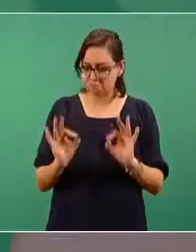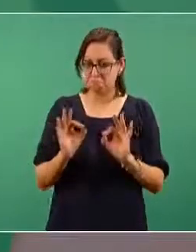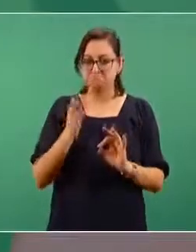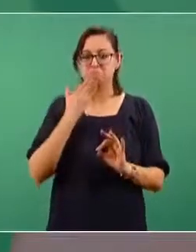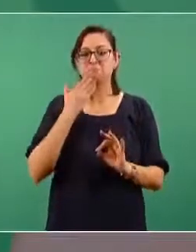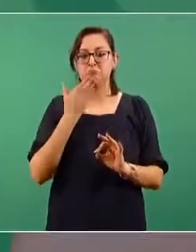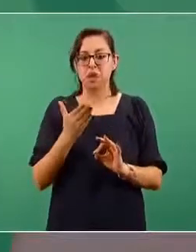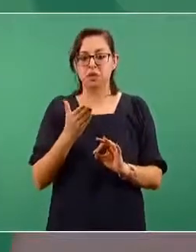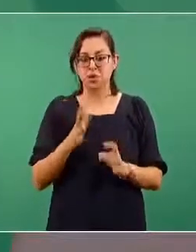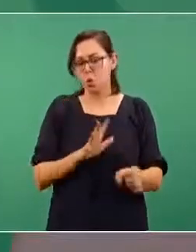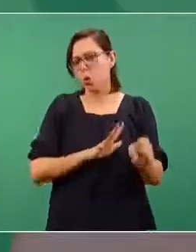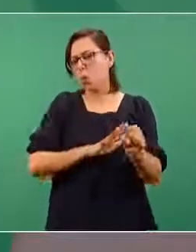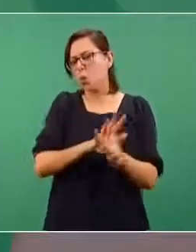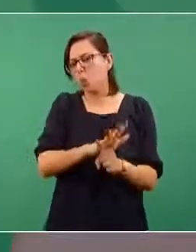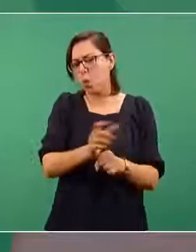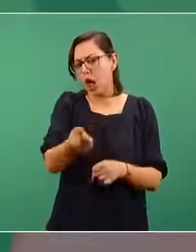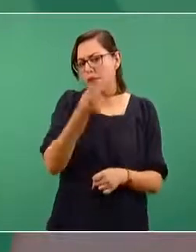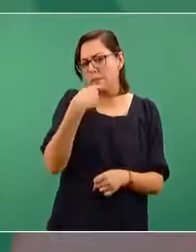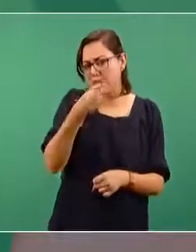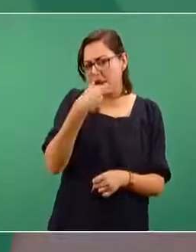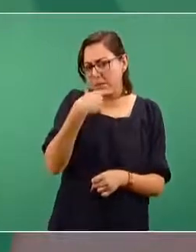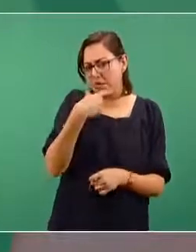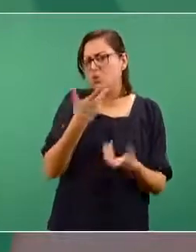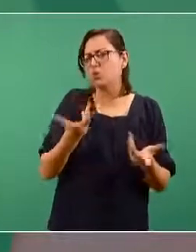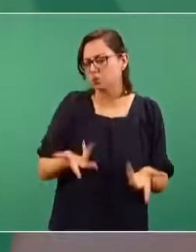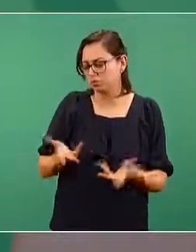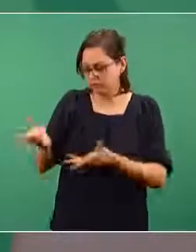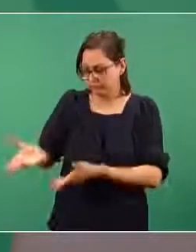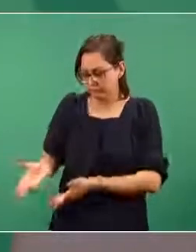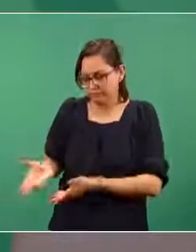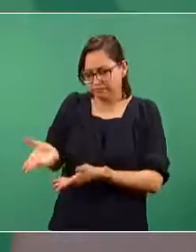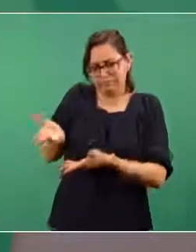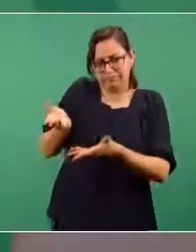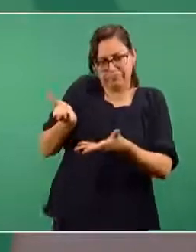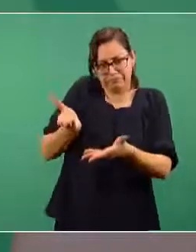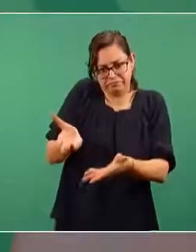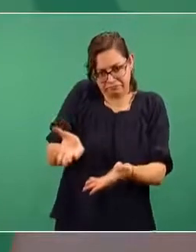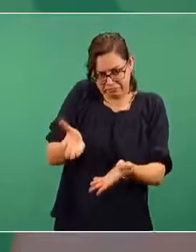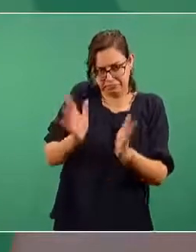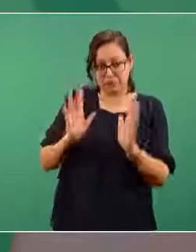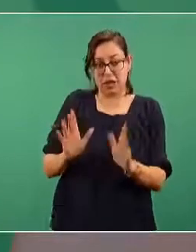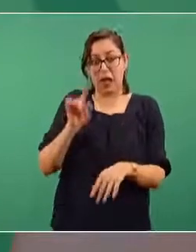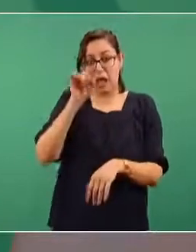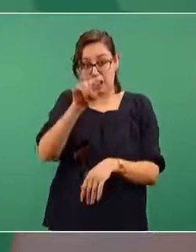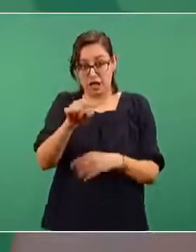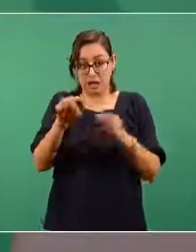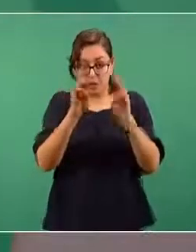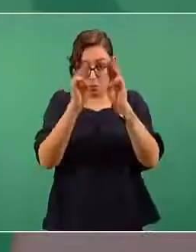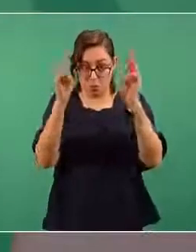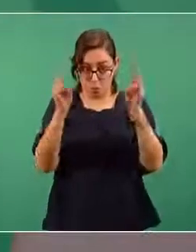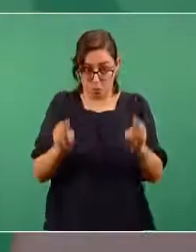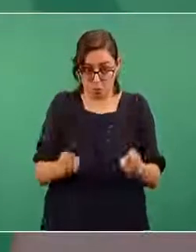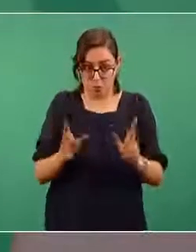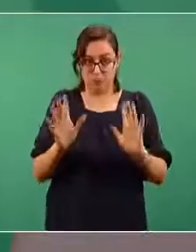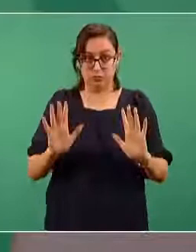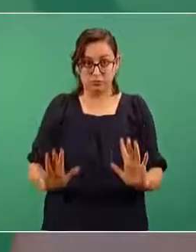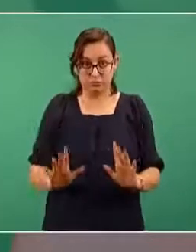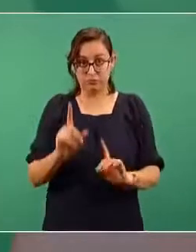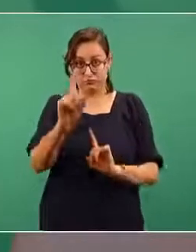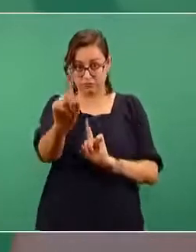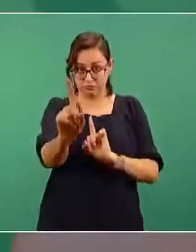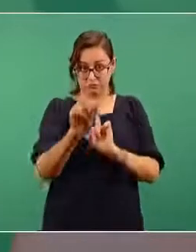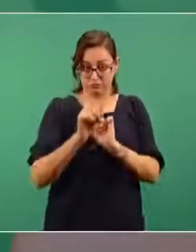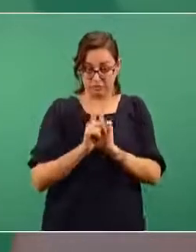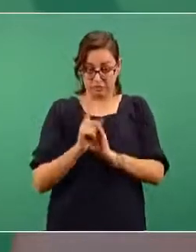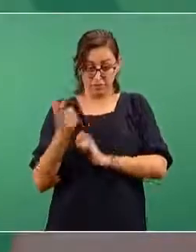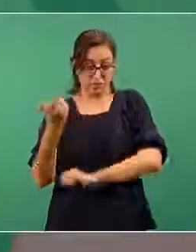medicamentos ya tomados, para que llegando al centro de vacunación esté usted listo para recibir